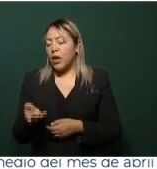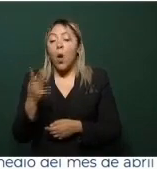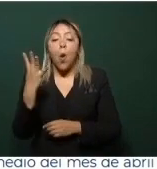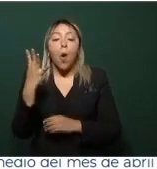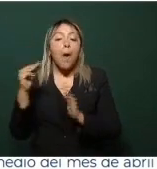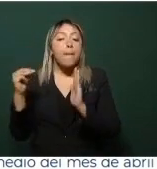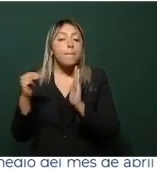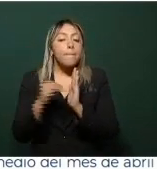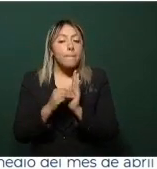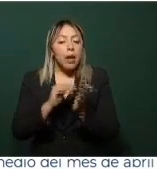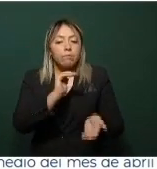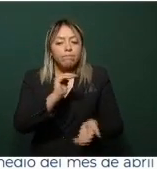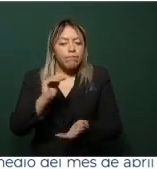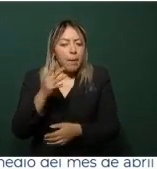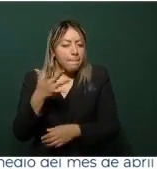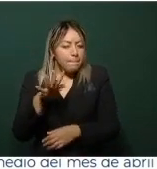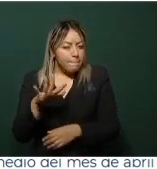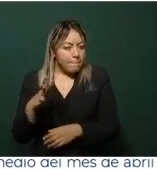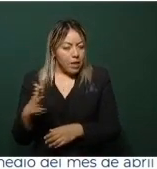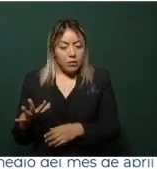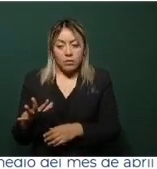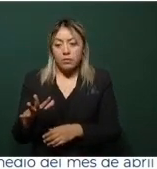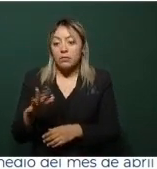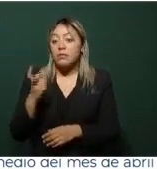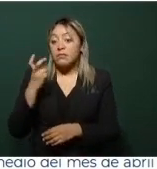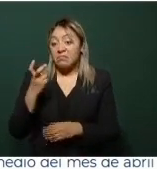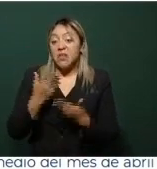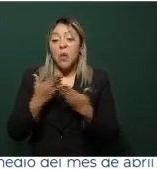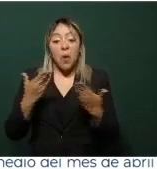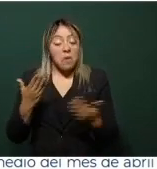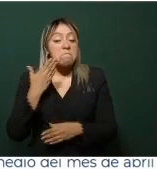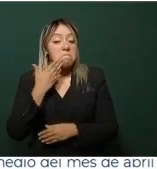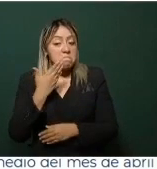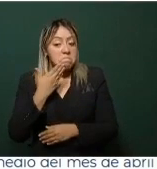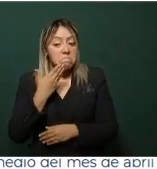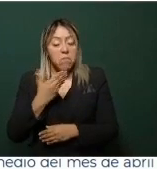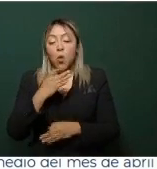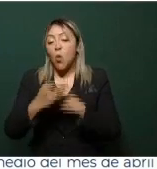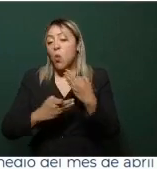4,000 barriles en promedio, que fue lo que resultó